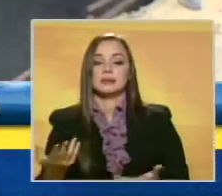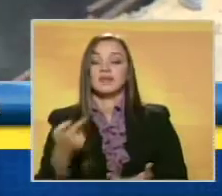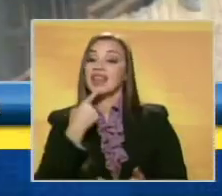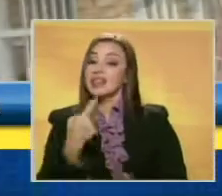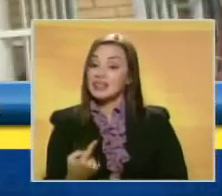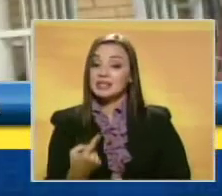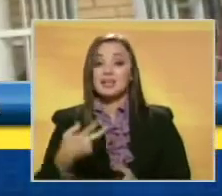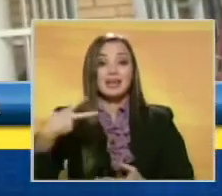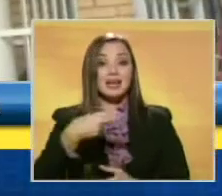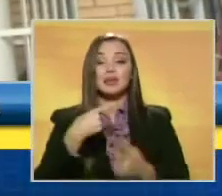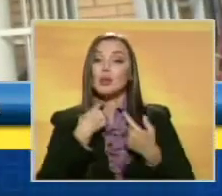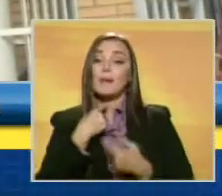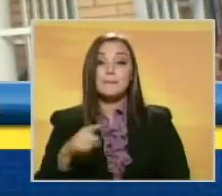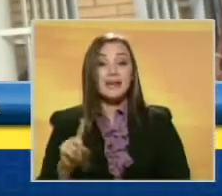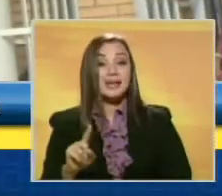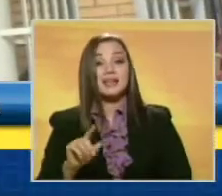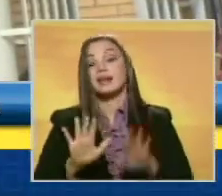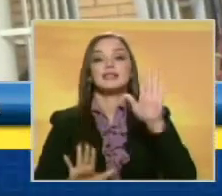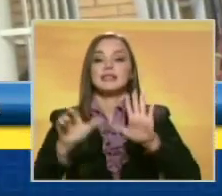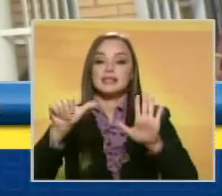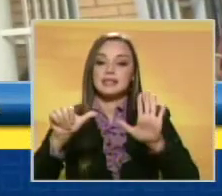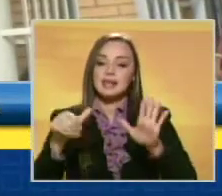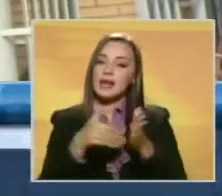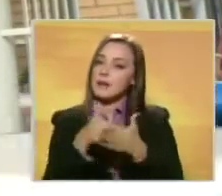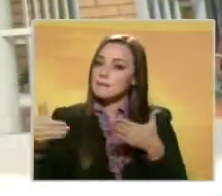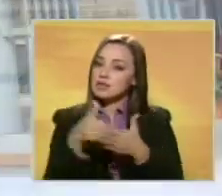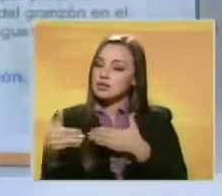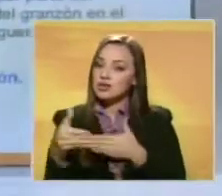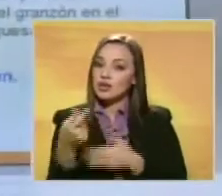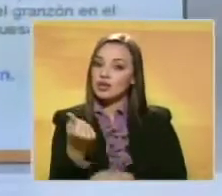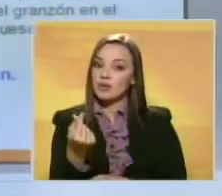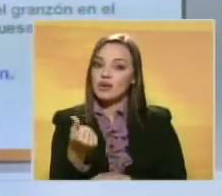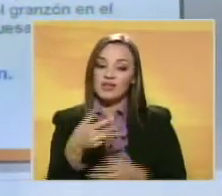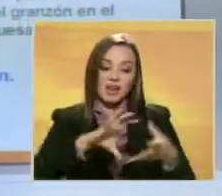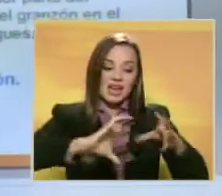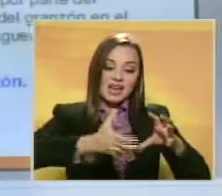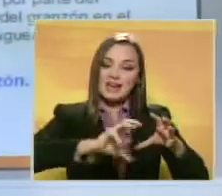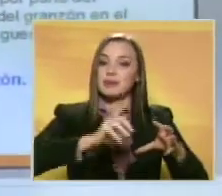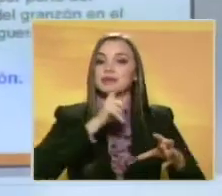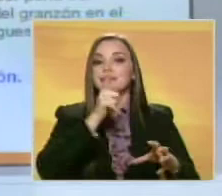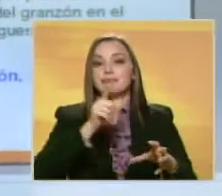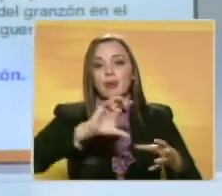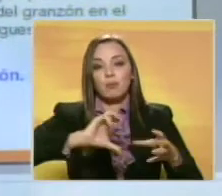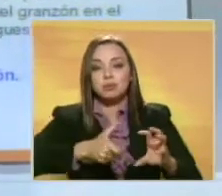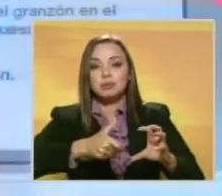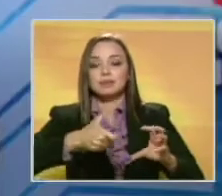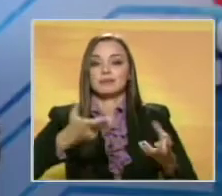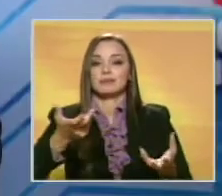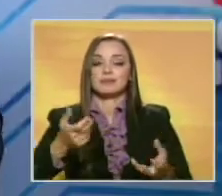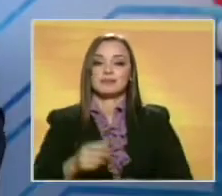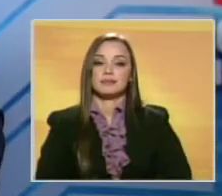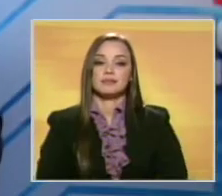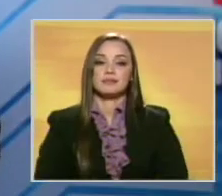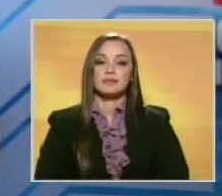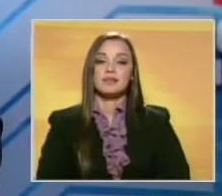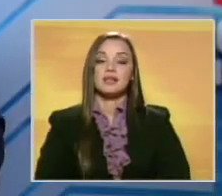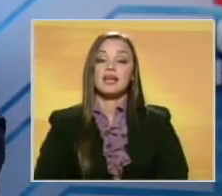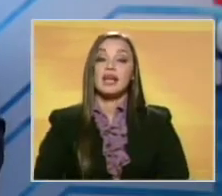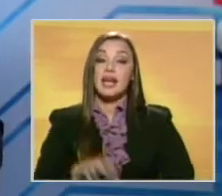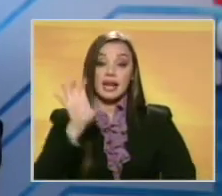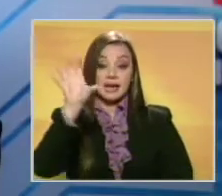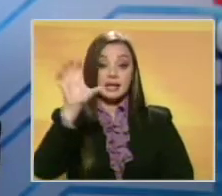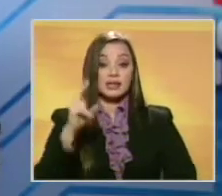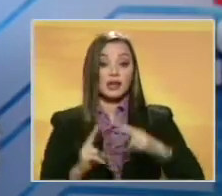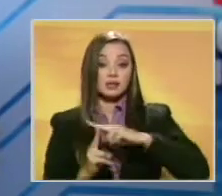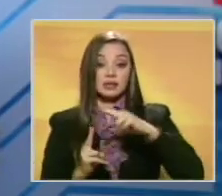han ocasionado pérdidas por 16 millones de bolívares en equipos dañados a la empresa Hidrolara. En el estado Táchira, la